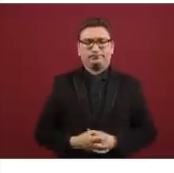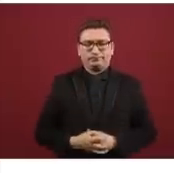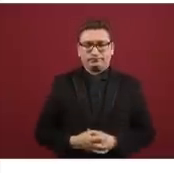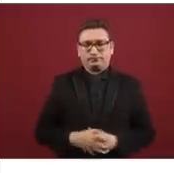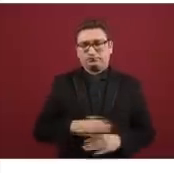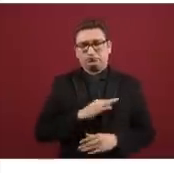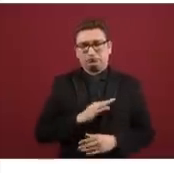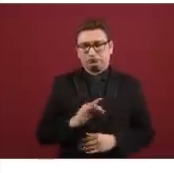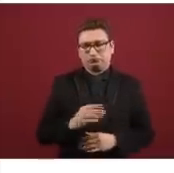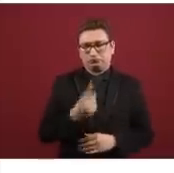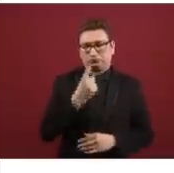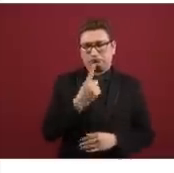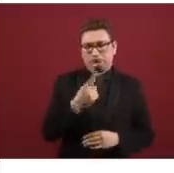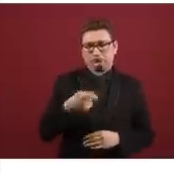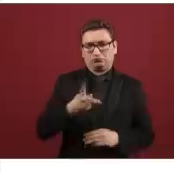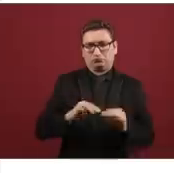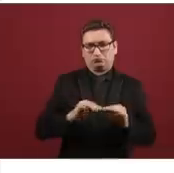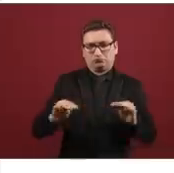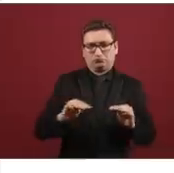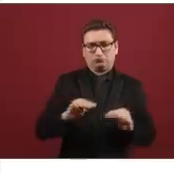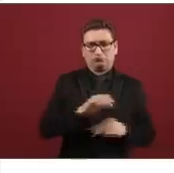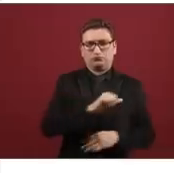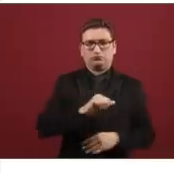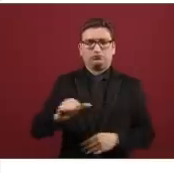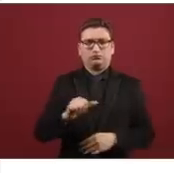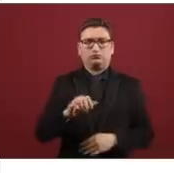puede ser de 1 kilómetro a